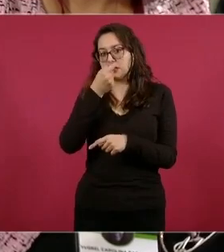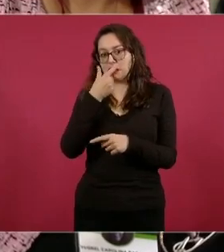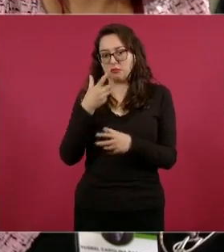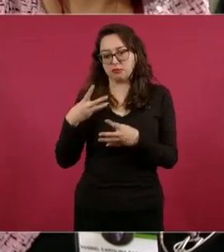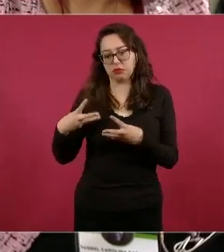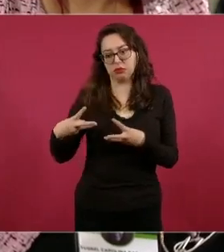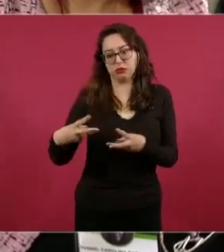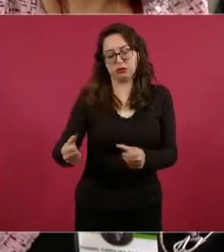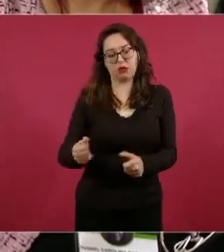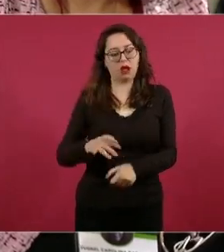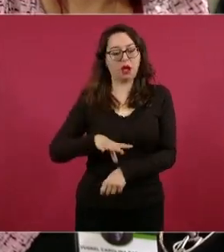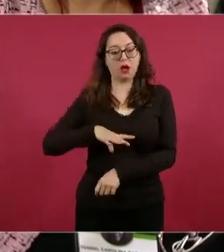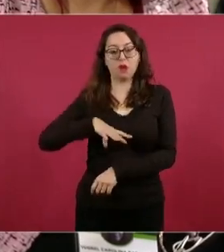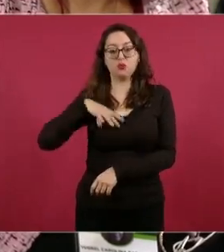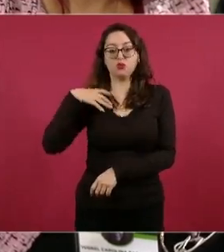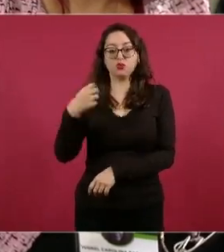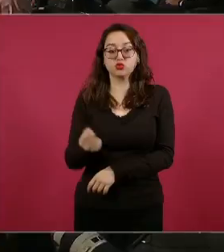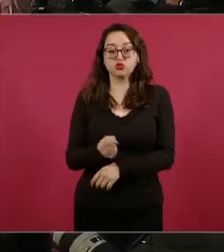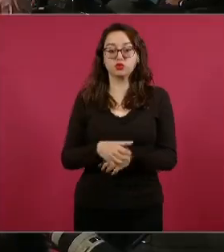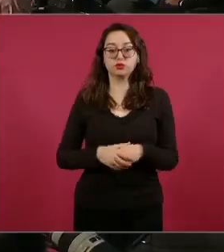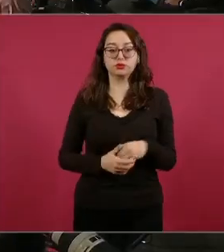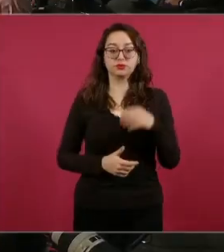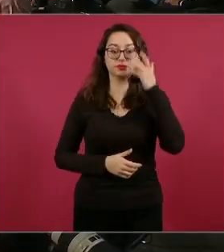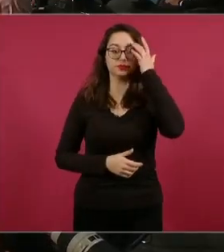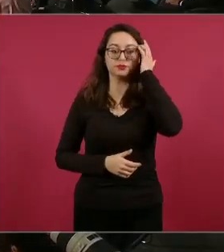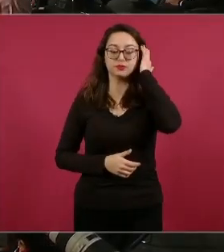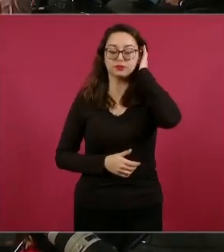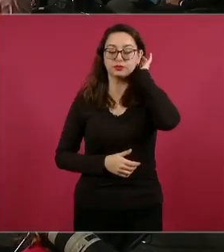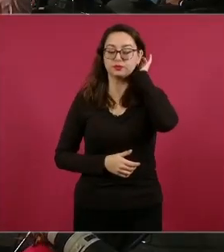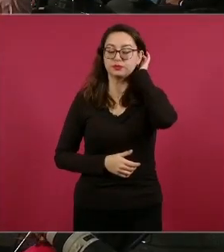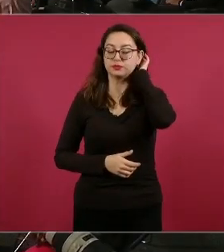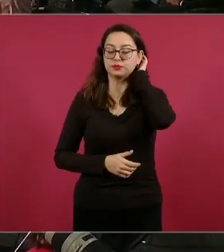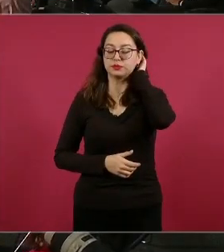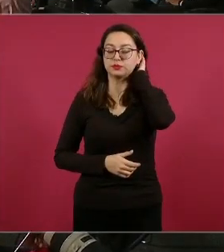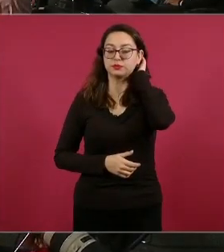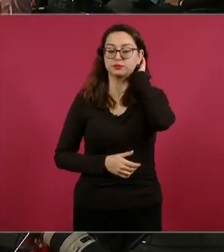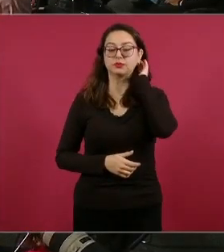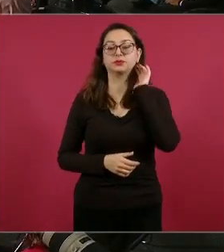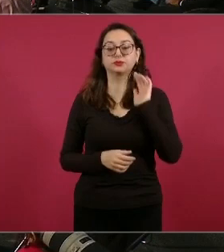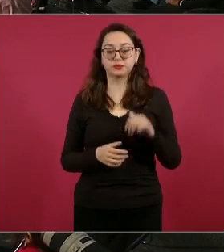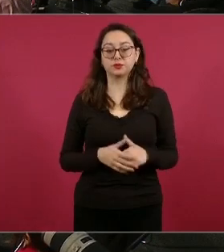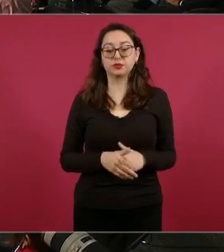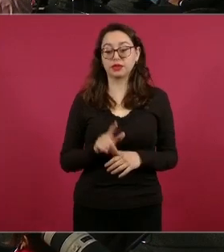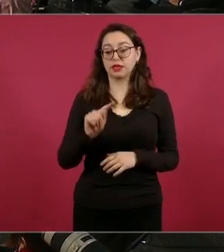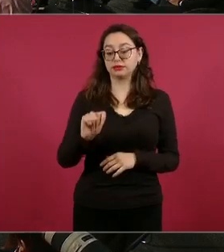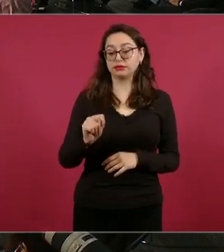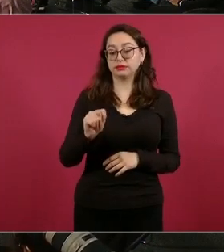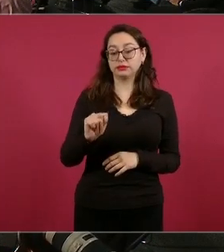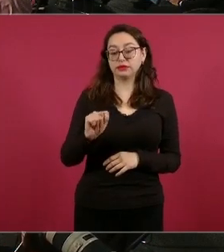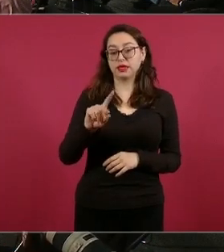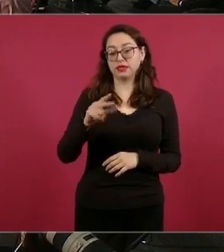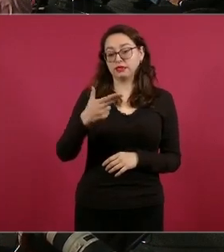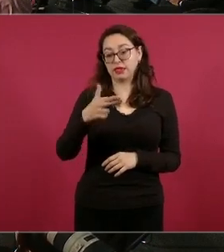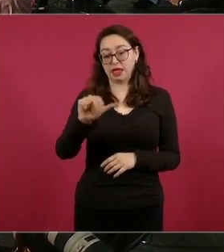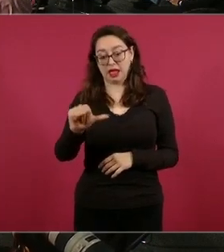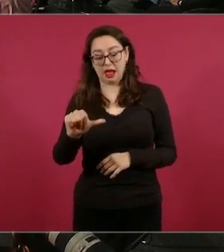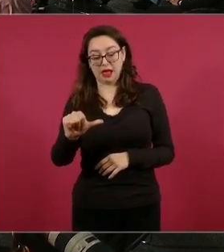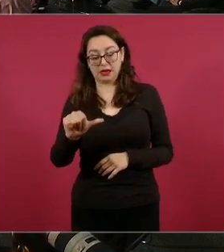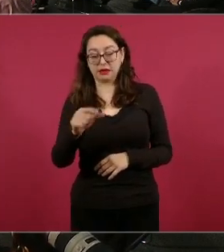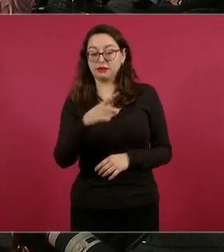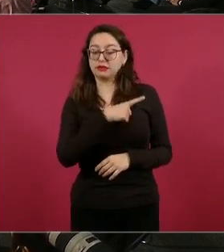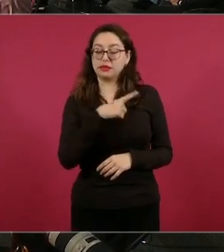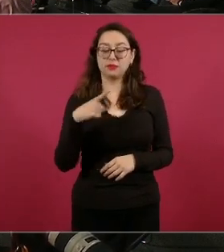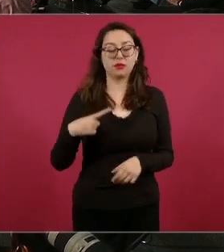podría ser un abuso para las familias mexicanas. Gracias. Sí, bueno, con mucho gusto. Bueno, el diagnóstico del trastorno de déficit de atención es un diagnóstico clínico, es